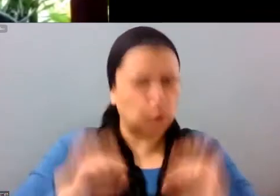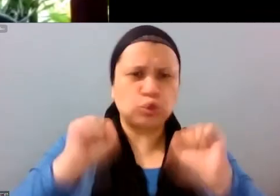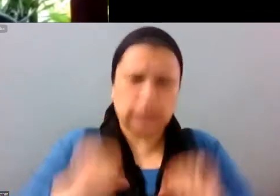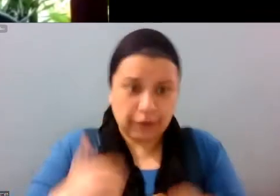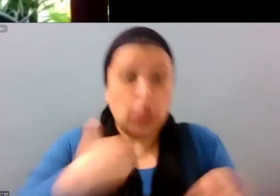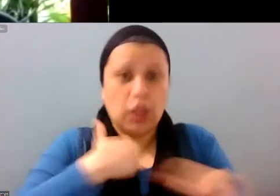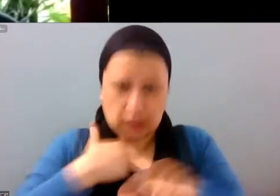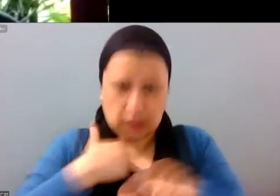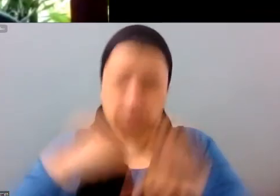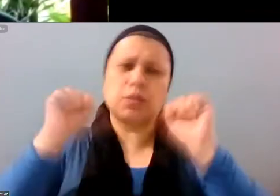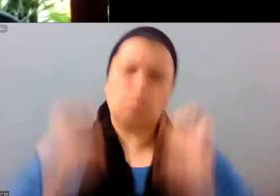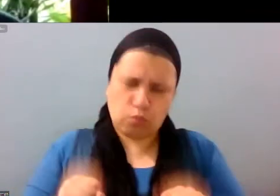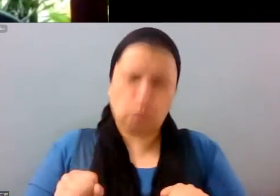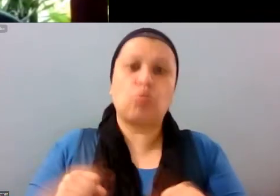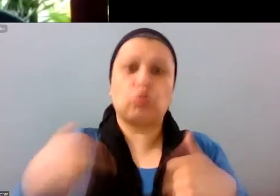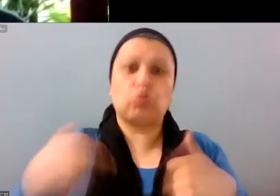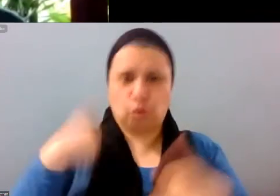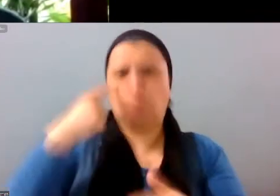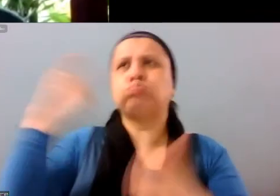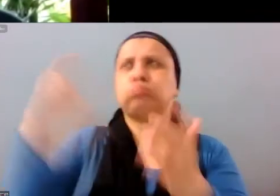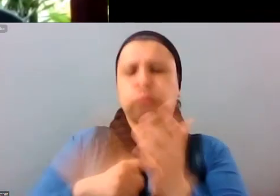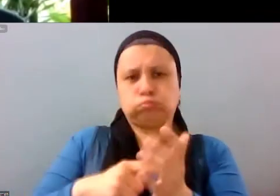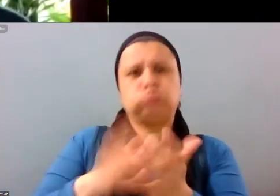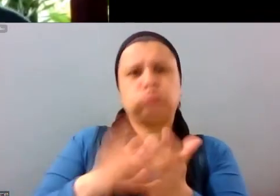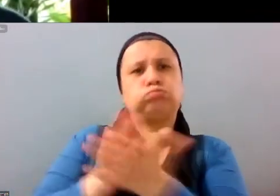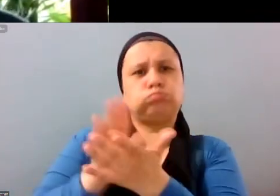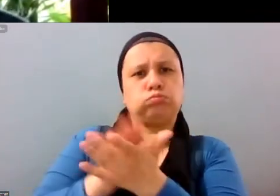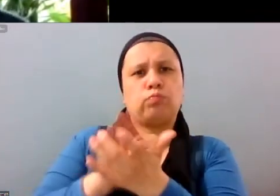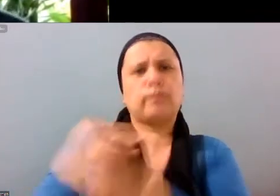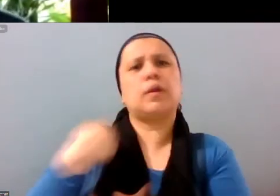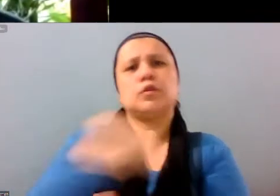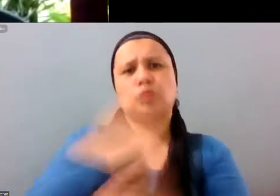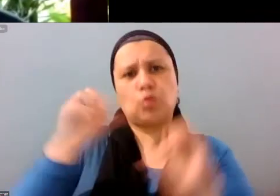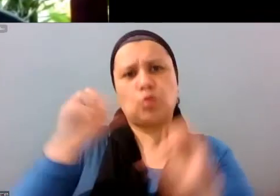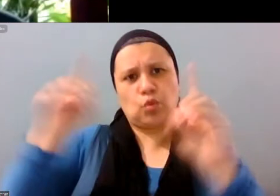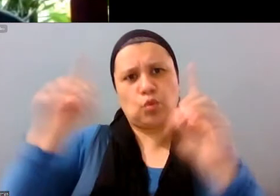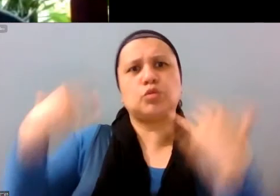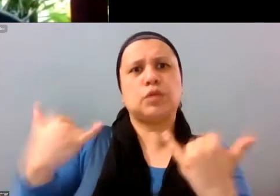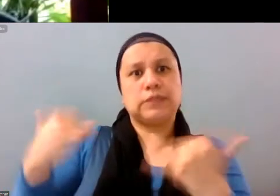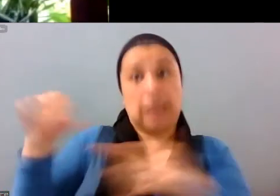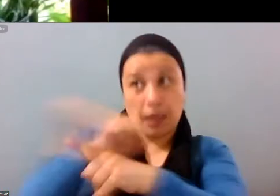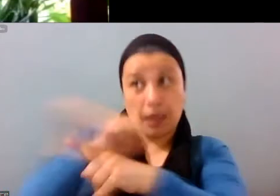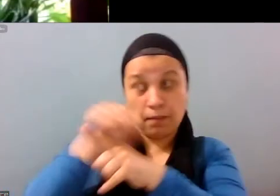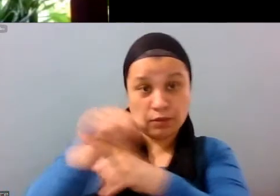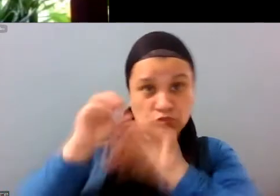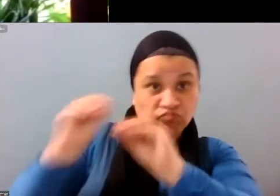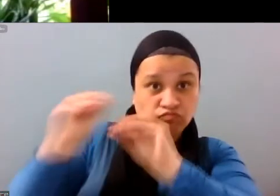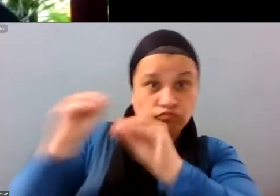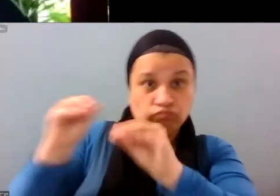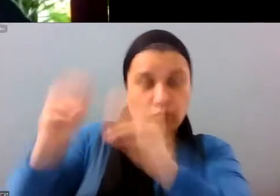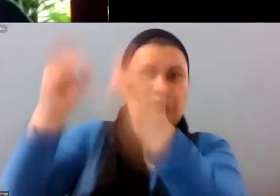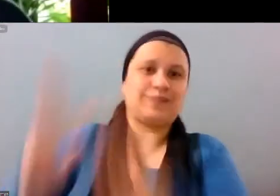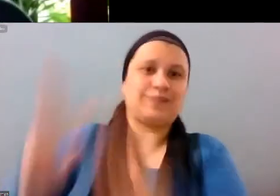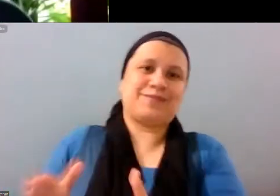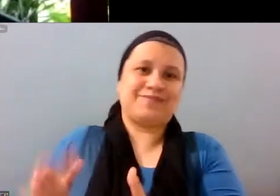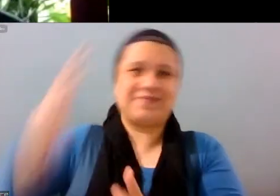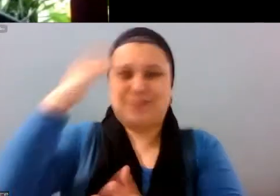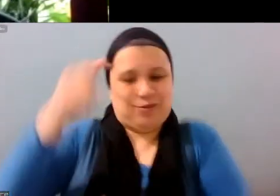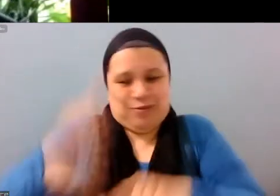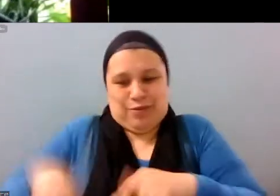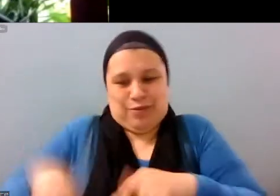reconozco al Ministerio de Educación Pública la estrategia de empezar primero capacitando a los docentes porque no podemos dar lo que no tenemos